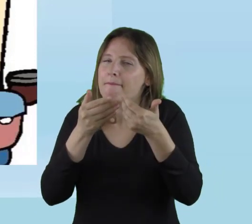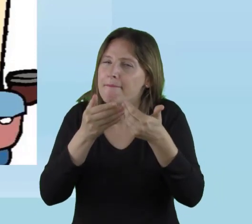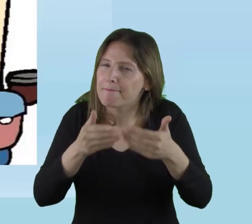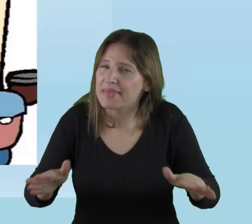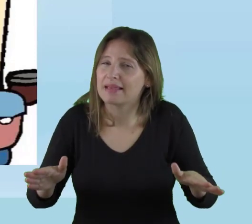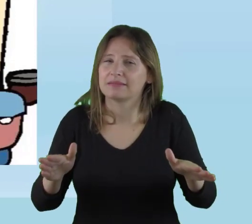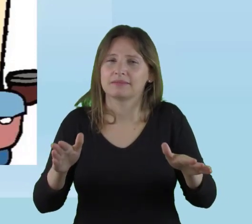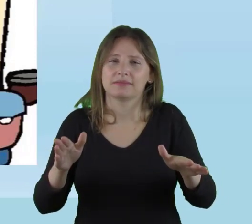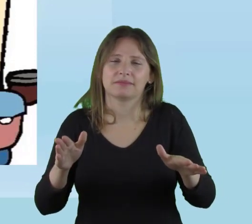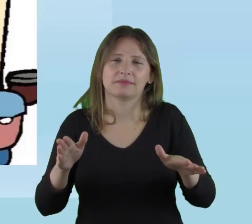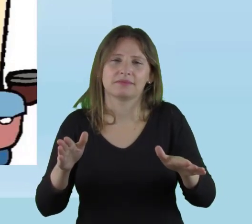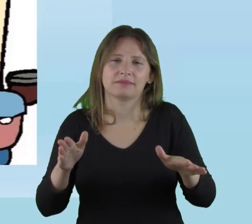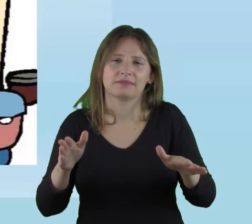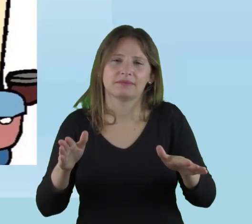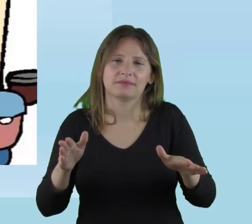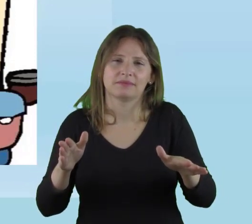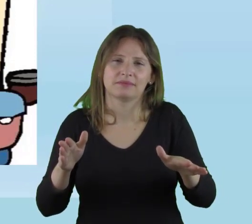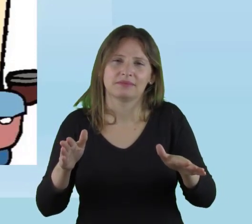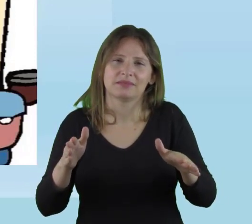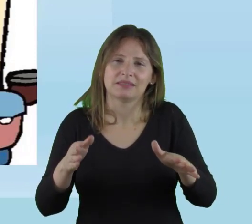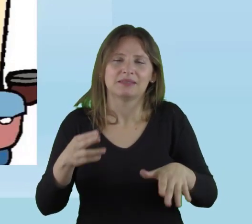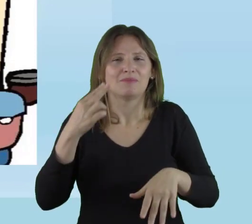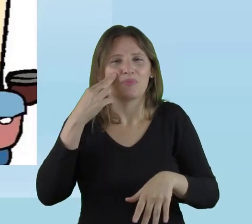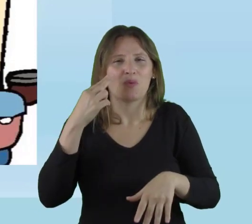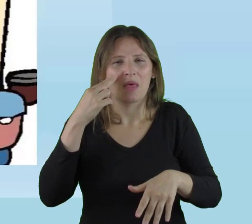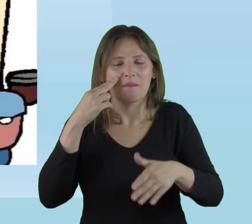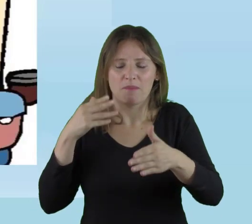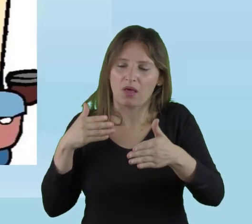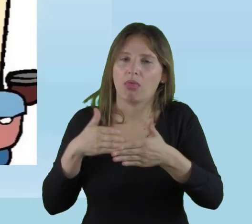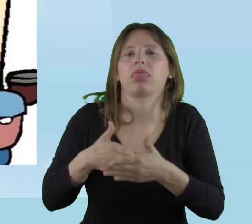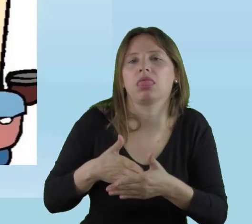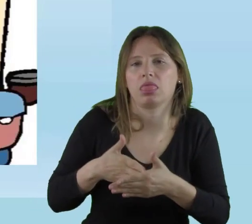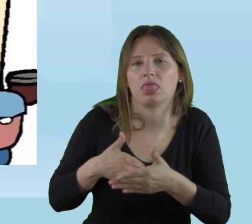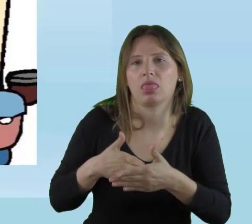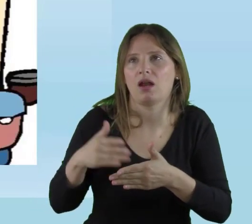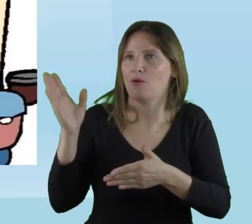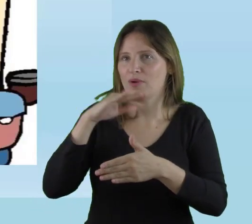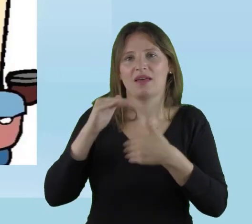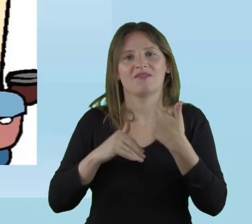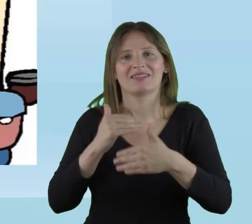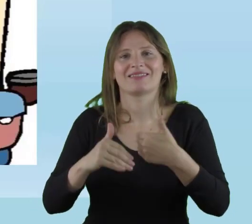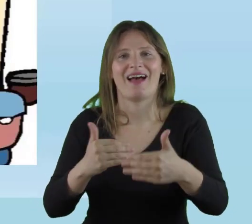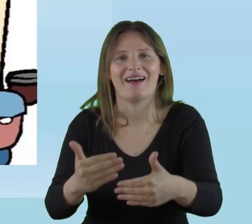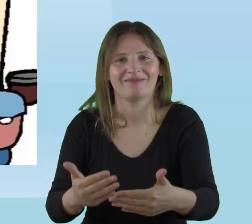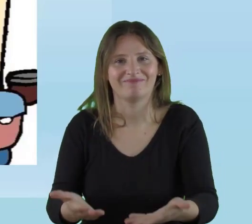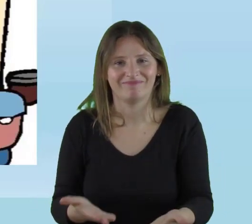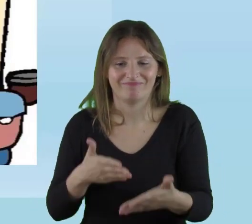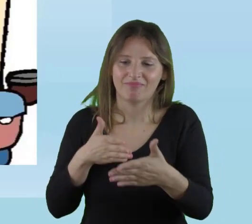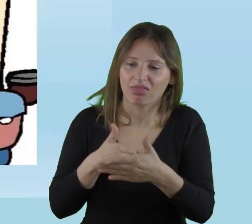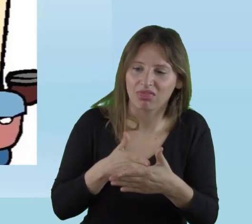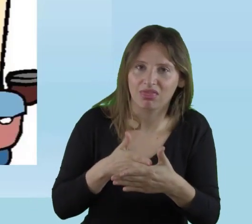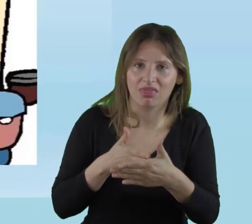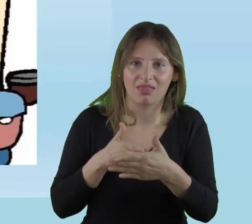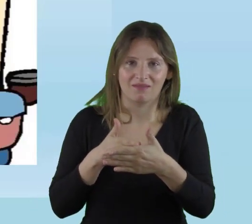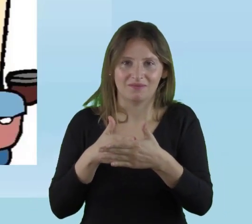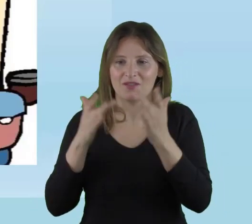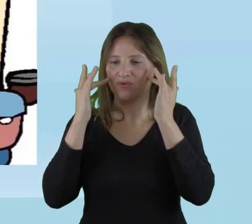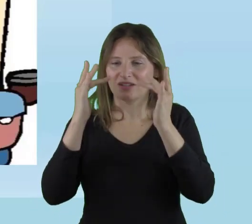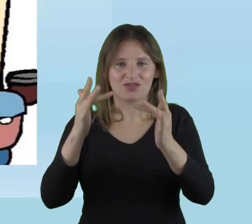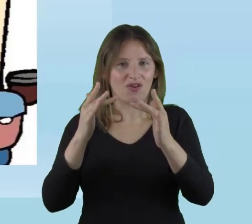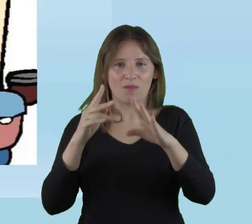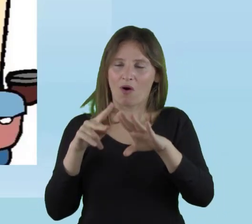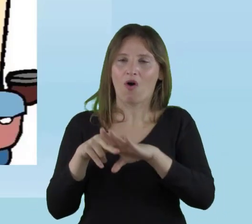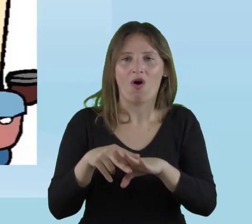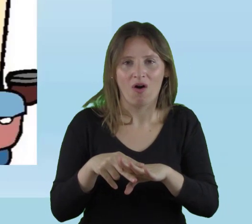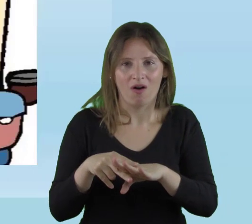estanco que tenemos para seguir avanzando en la